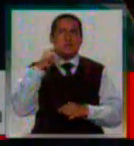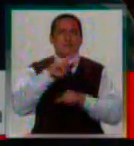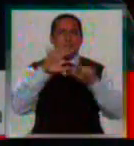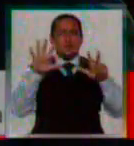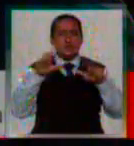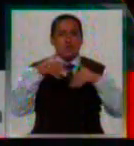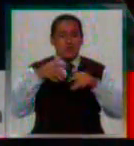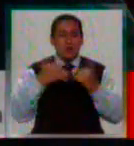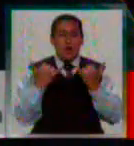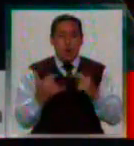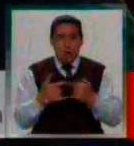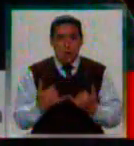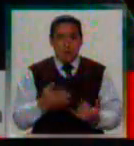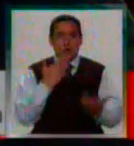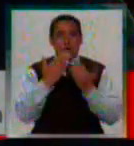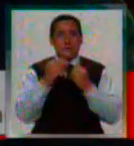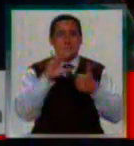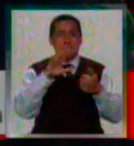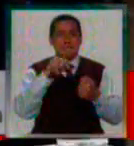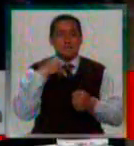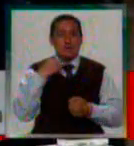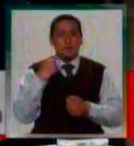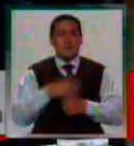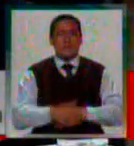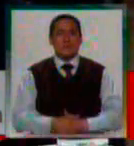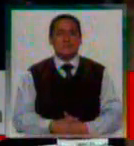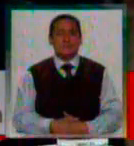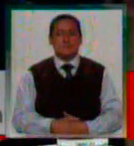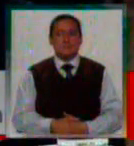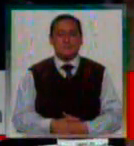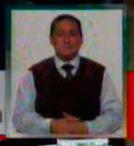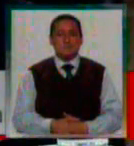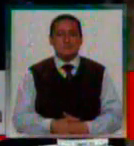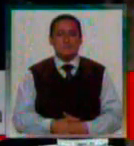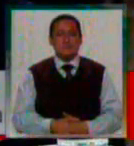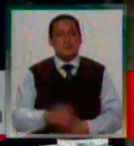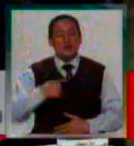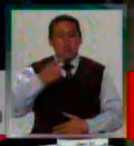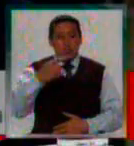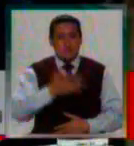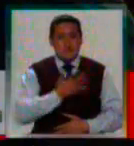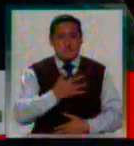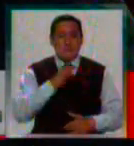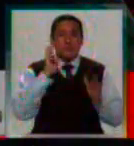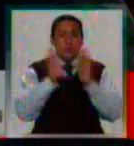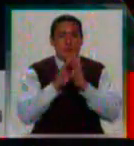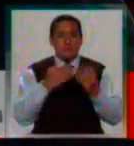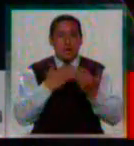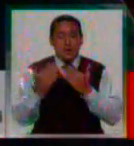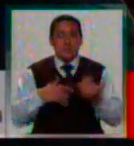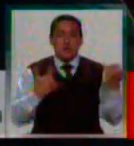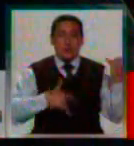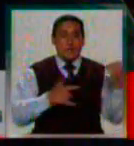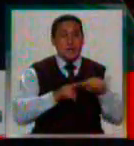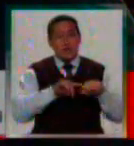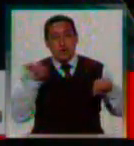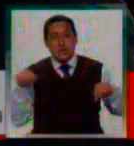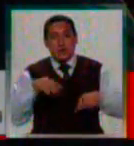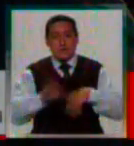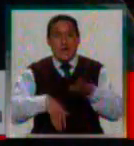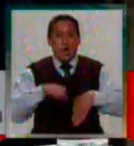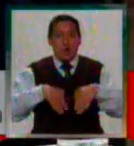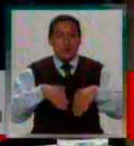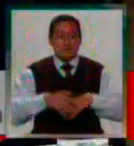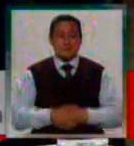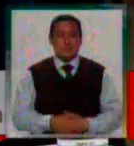otro al oyant humala de hoy 6 de noviembre eh usted siente que una cosa es con guitarra y otra con cajón verdad lo